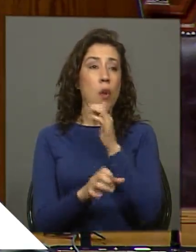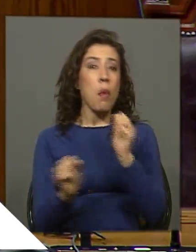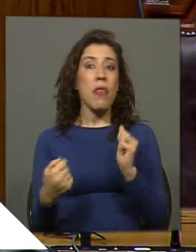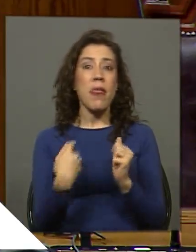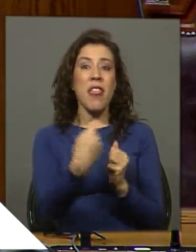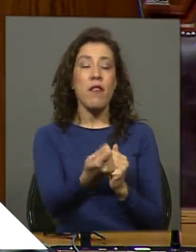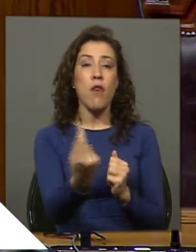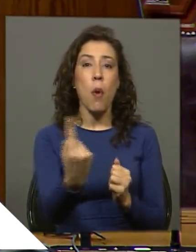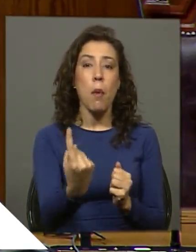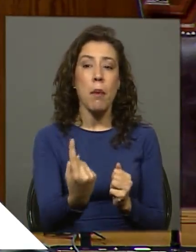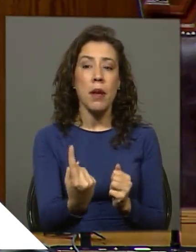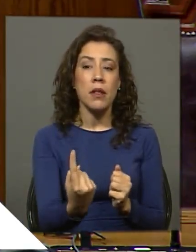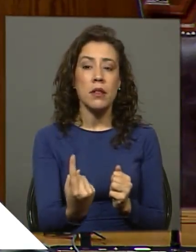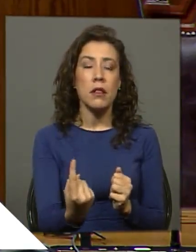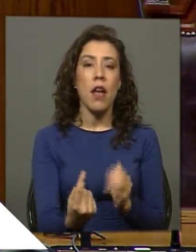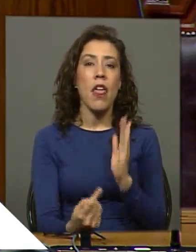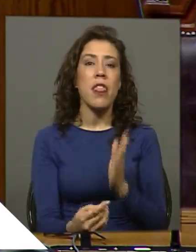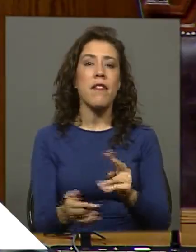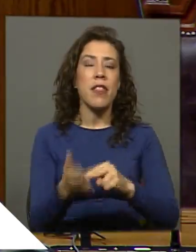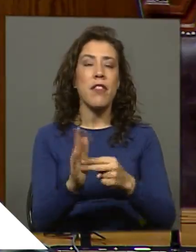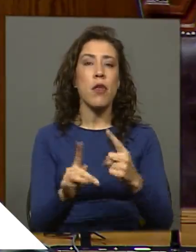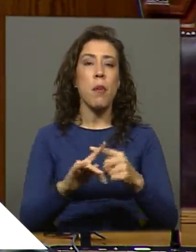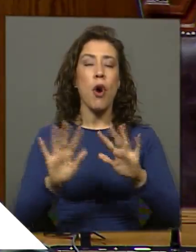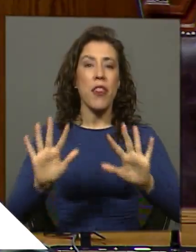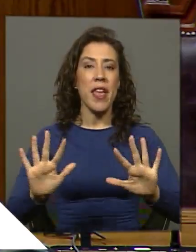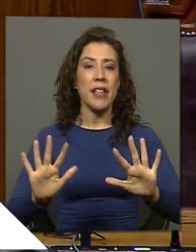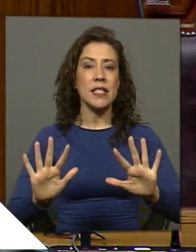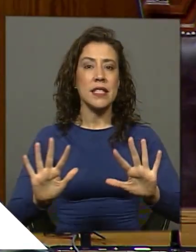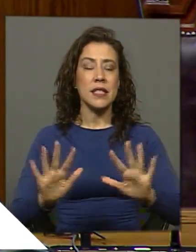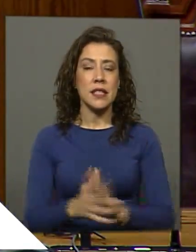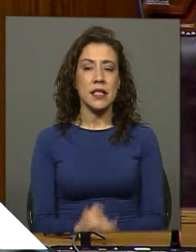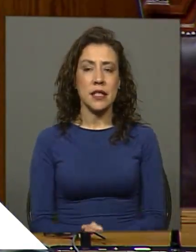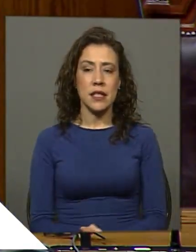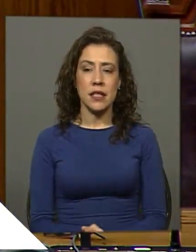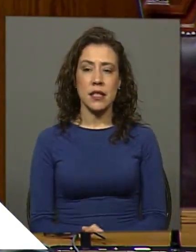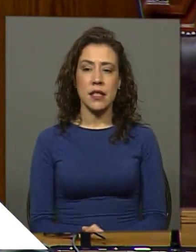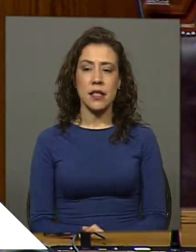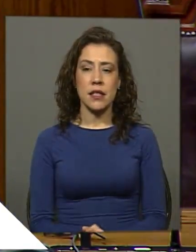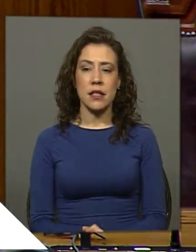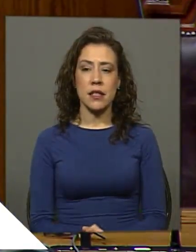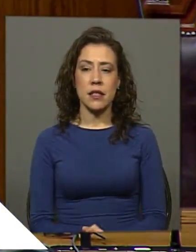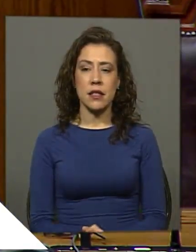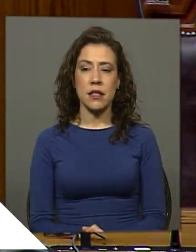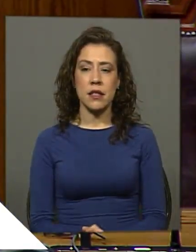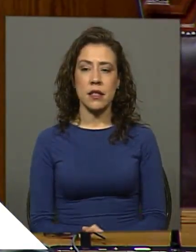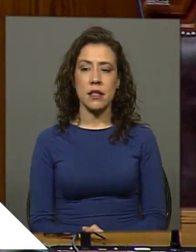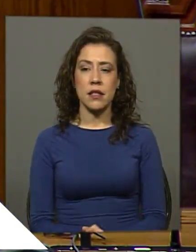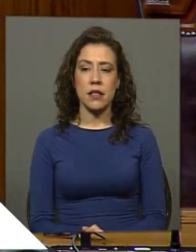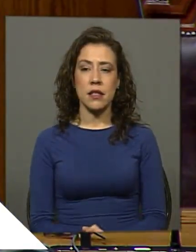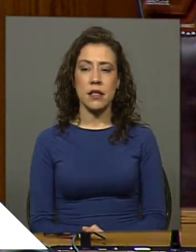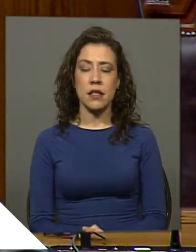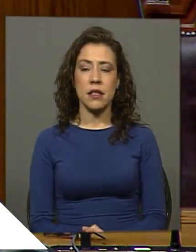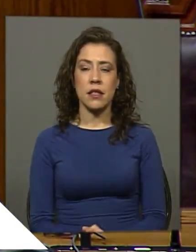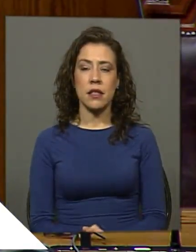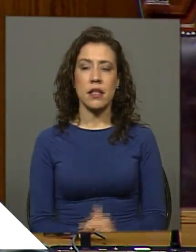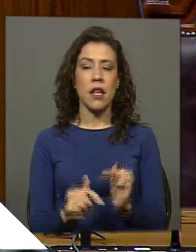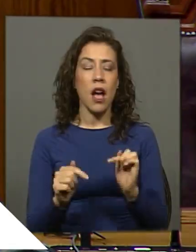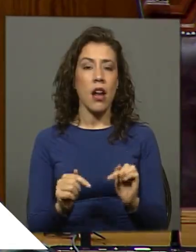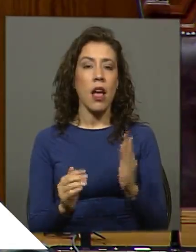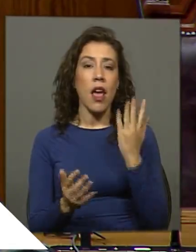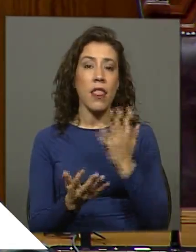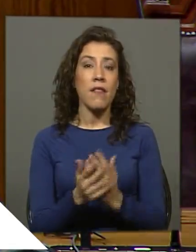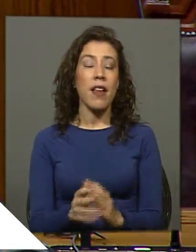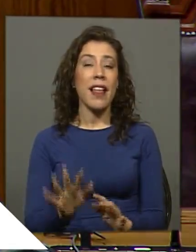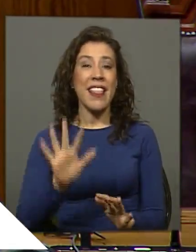si no es múltiplo de días y lo que se hace acá es redondear de